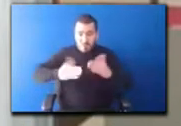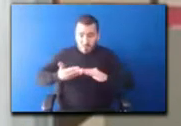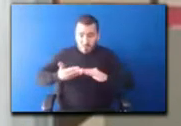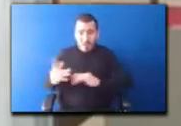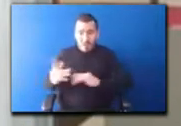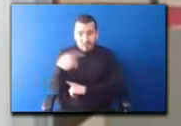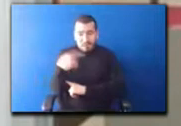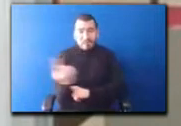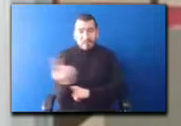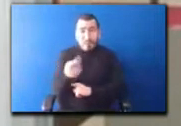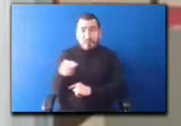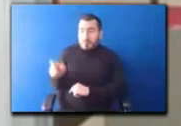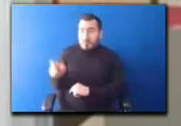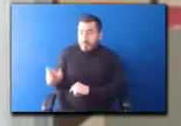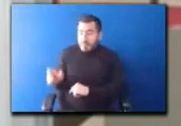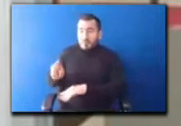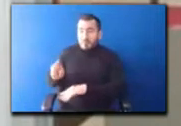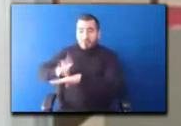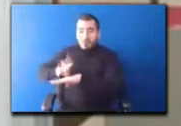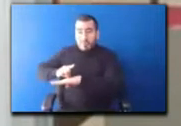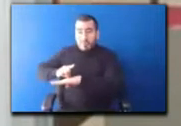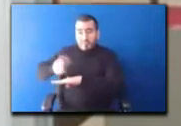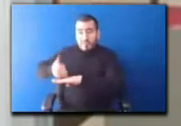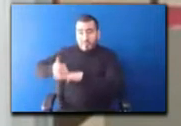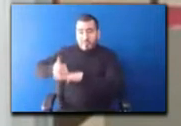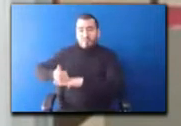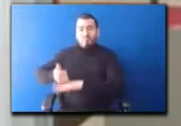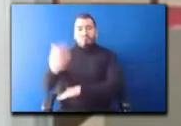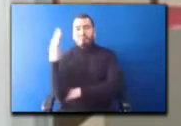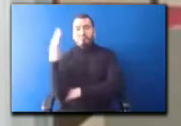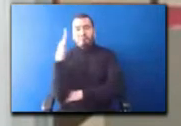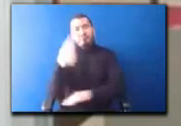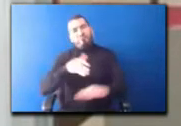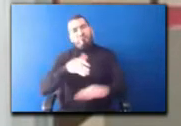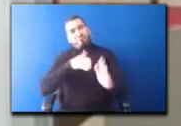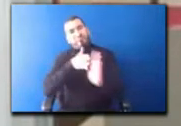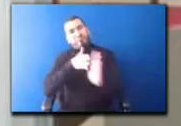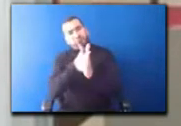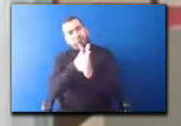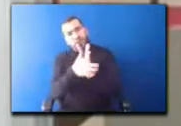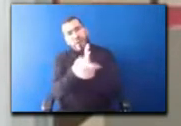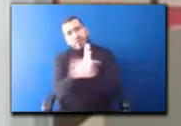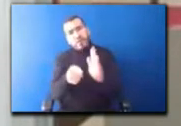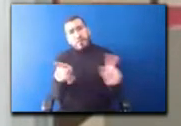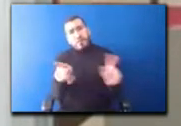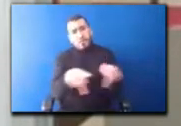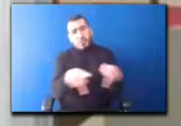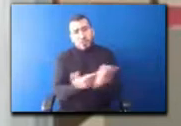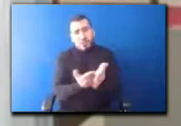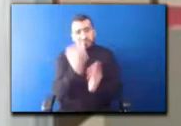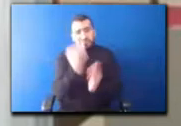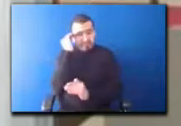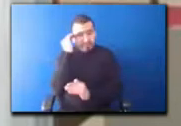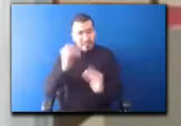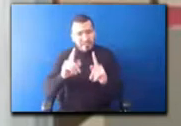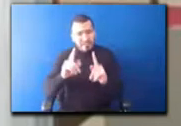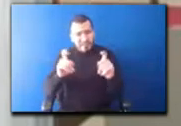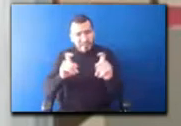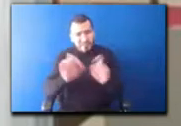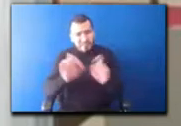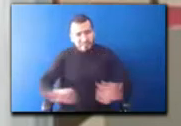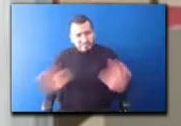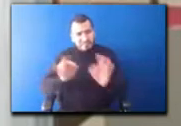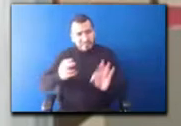y su charla, señor superintendente, para acercar a nuestros estudiantes que están familiarizados con el tema, y sabemos que esto ha venido cambiando también de una